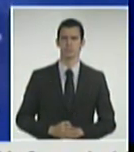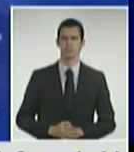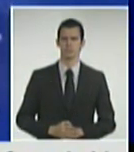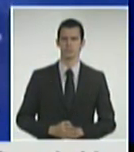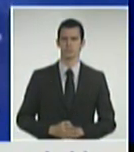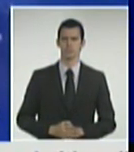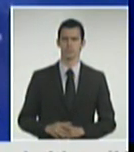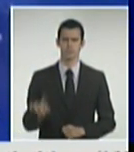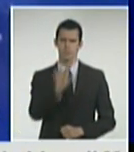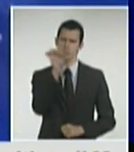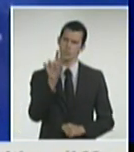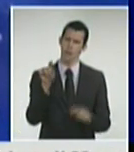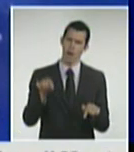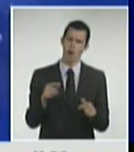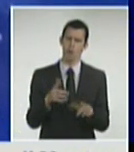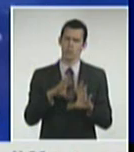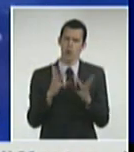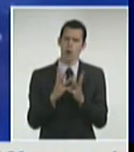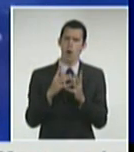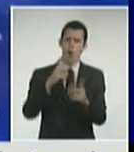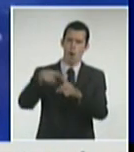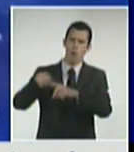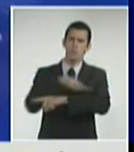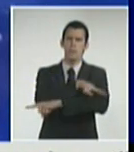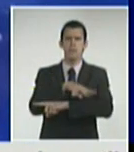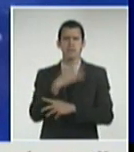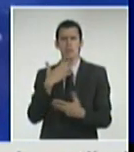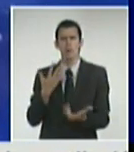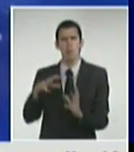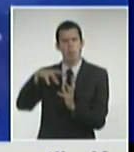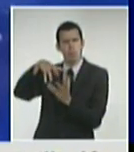situación internacional ahora. Como dijiste, Pepe, compleja.